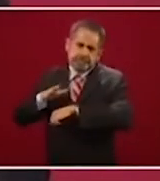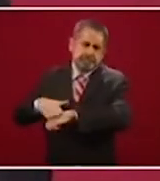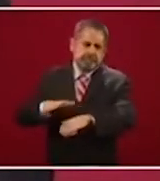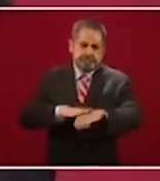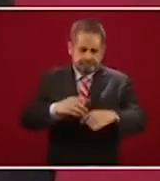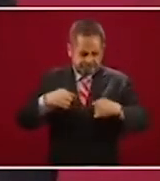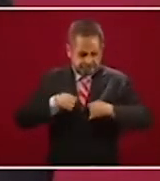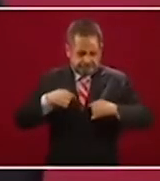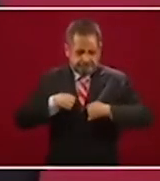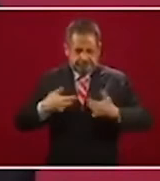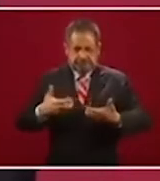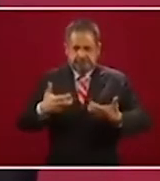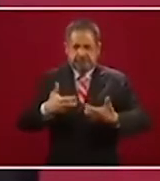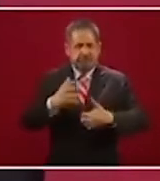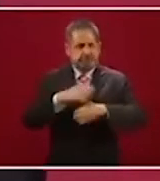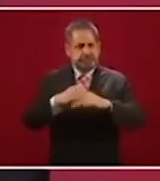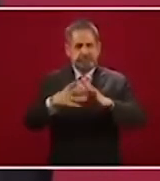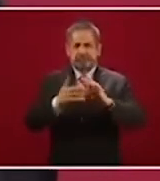con toda claridad,